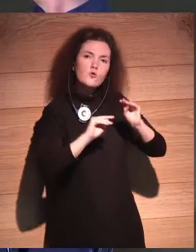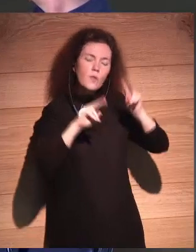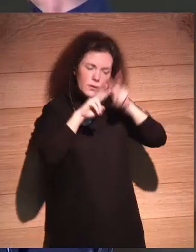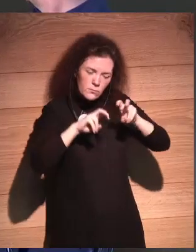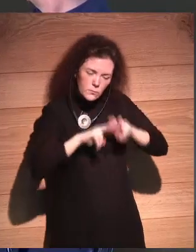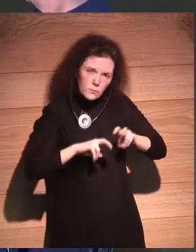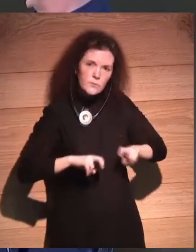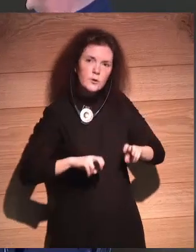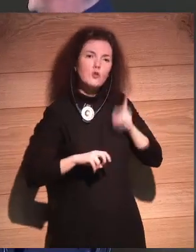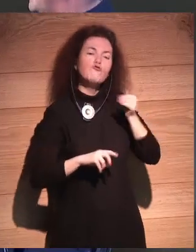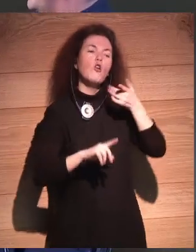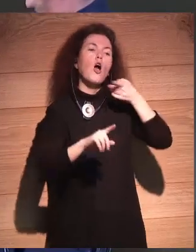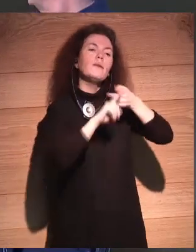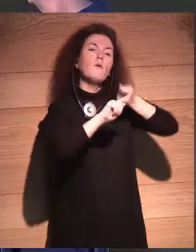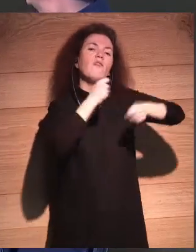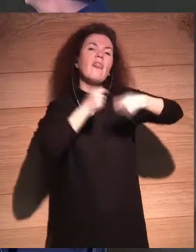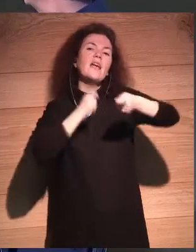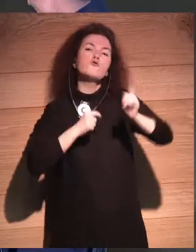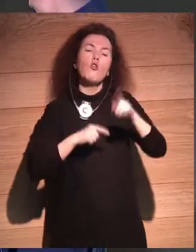y que esto no puede ser solo las ventas.